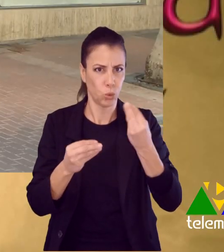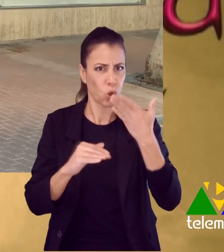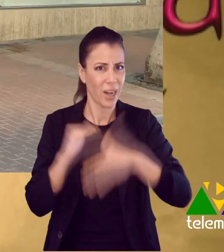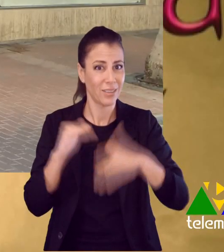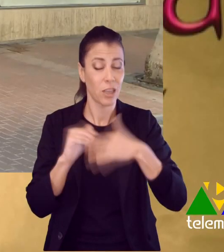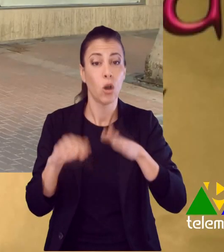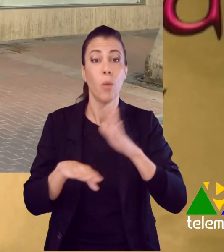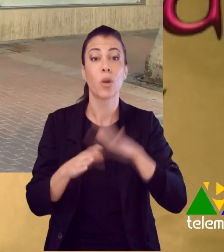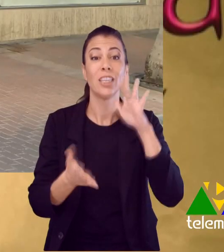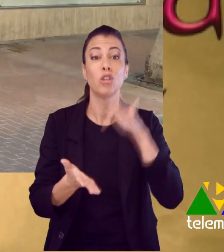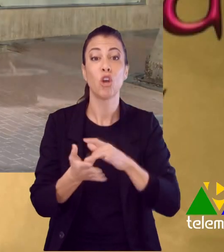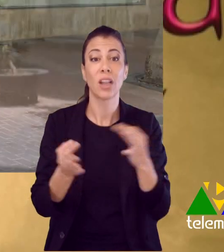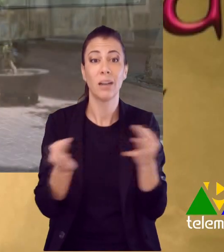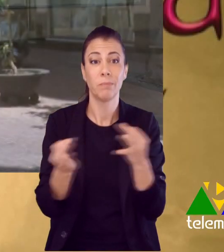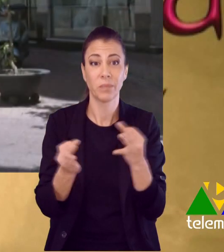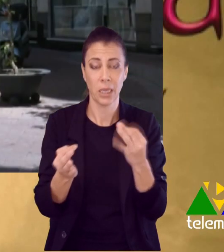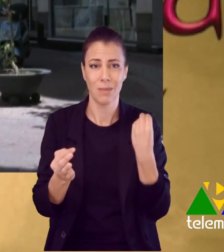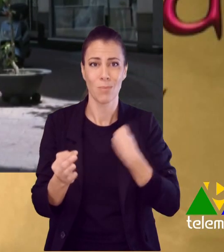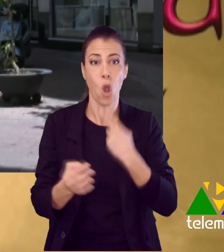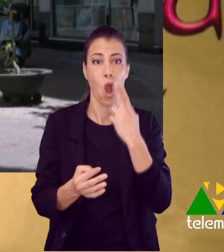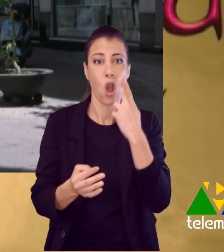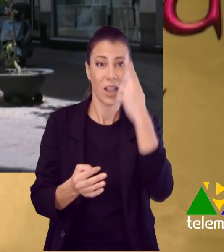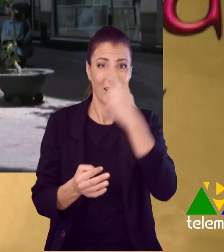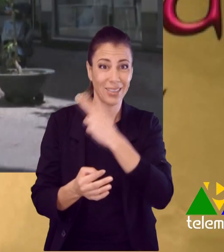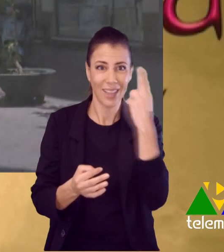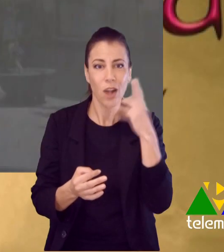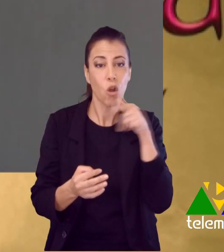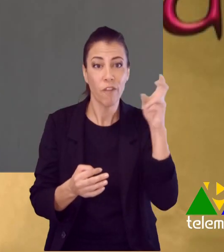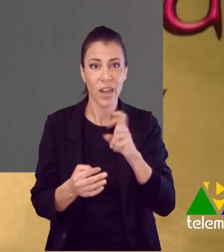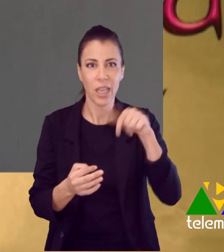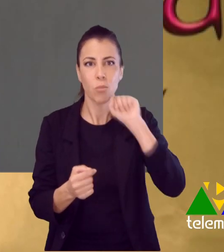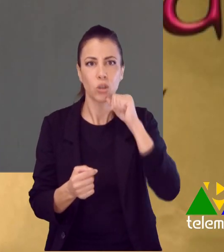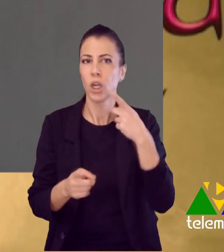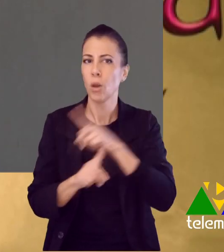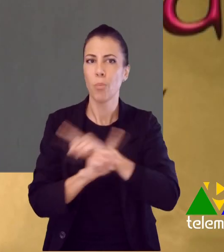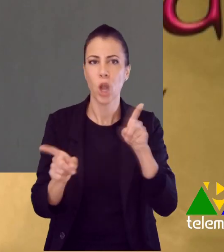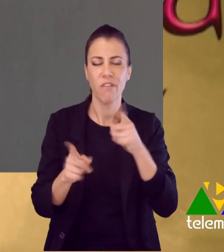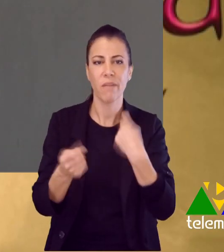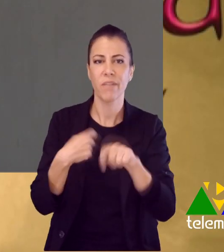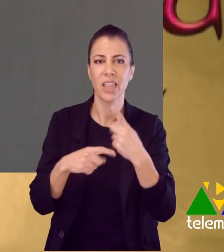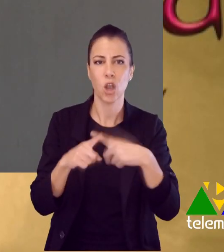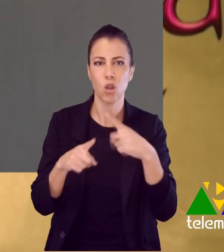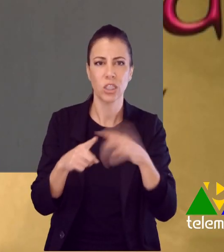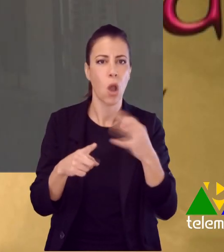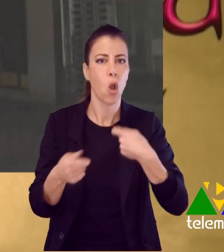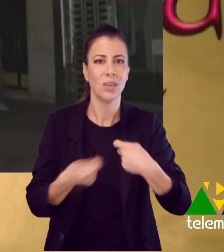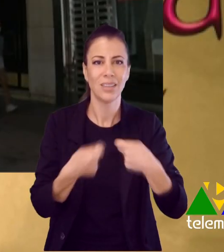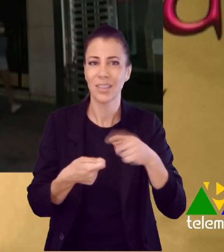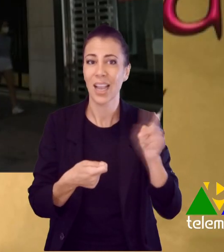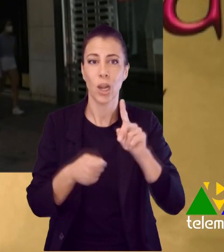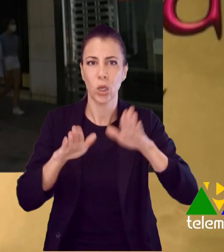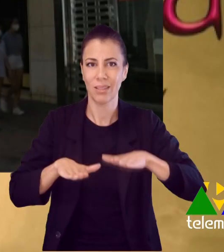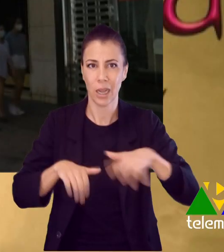llegan los cristianos a Motril, prohíben que se vendan cosas, que haya tiendas que